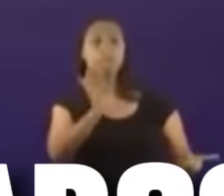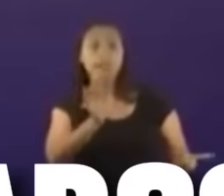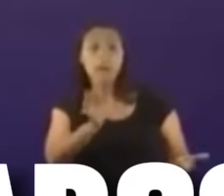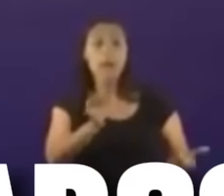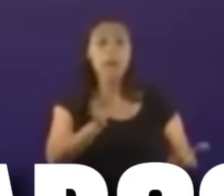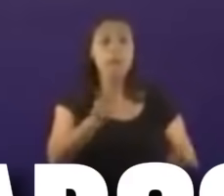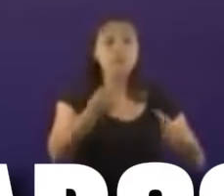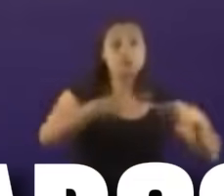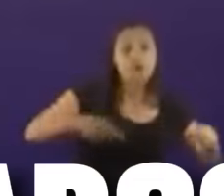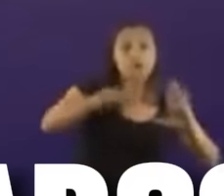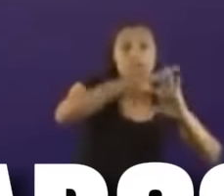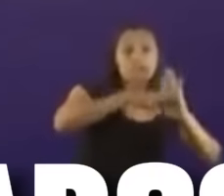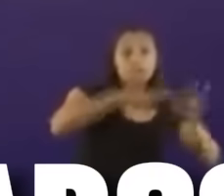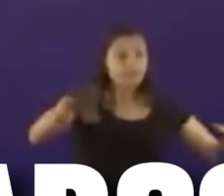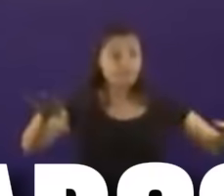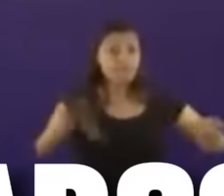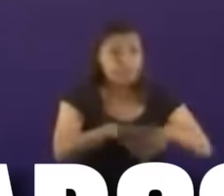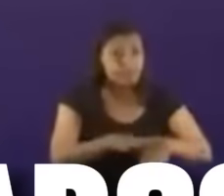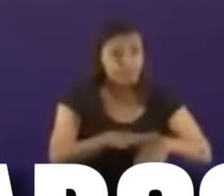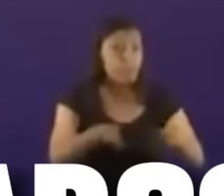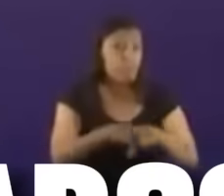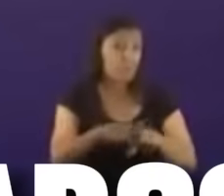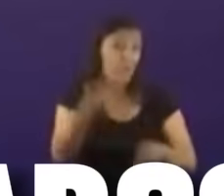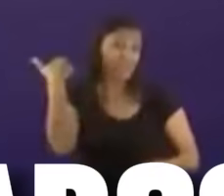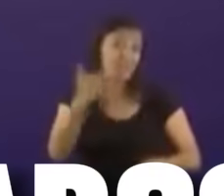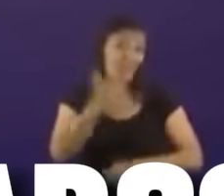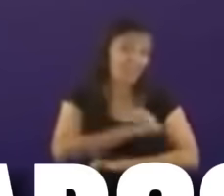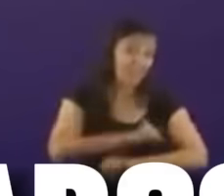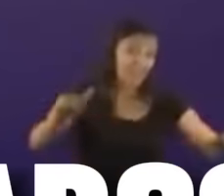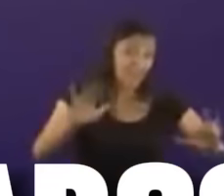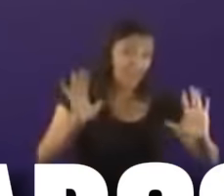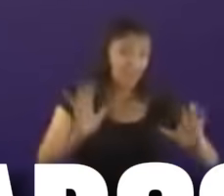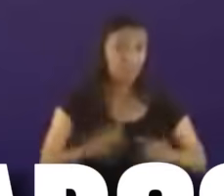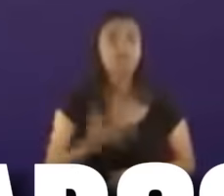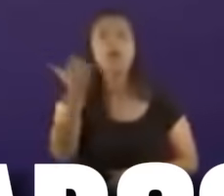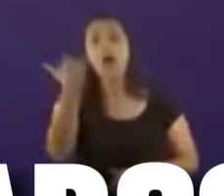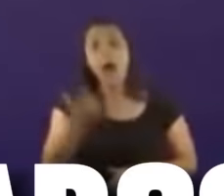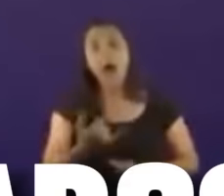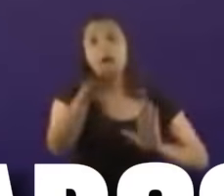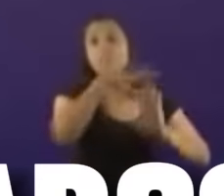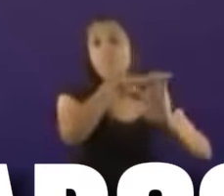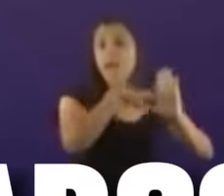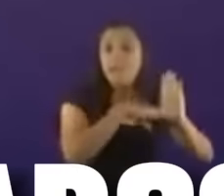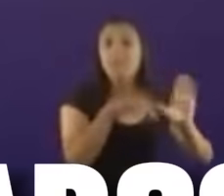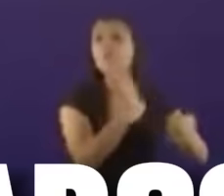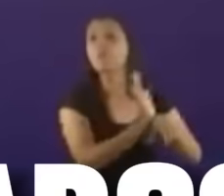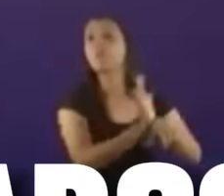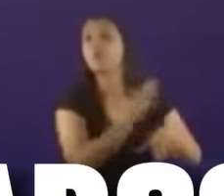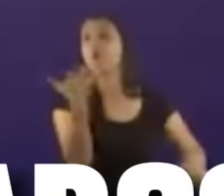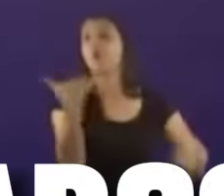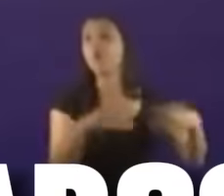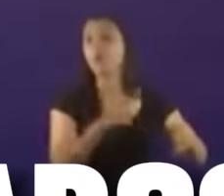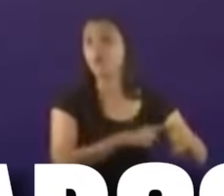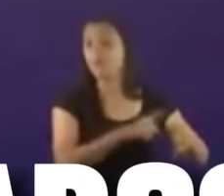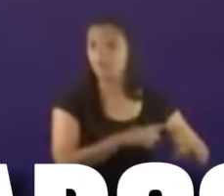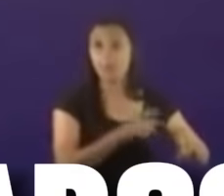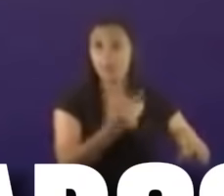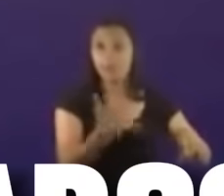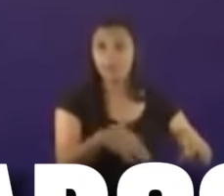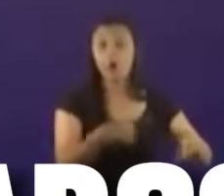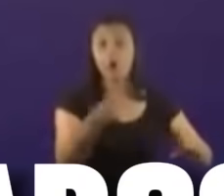que como dije ayer y después del plan del paquete de medidas urgentes, nos va a dar pie